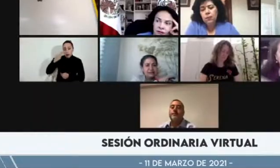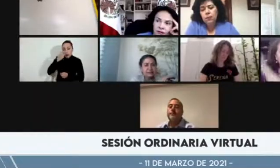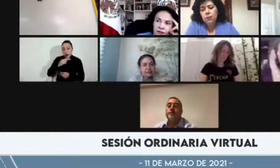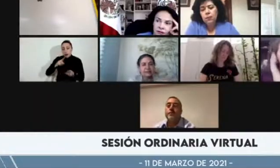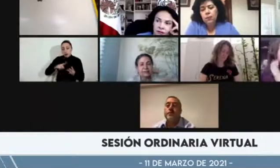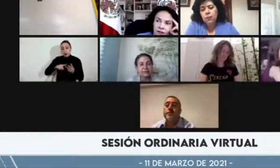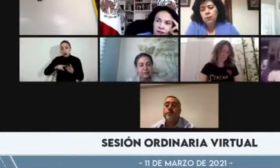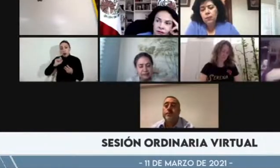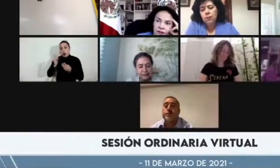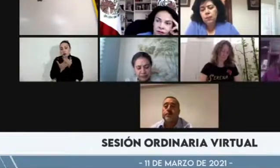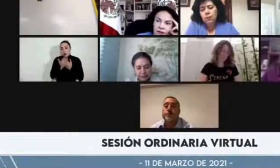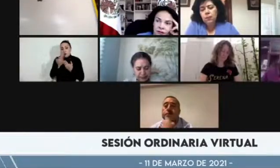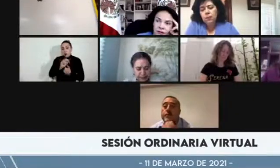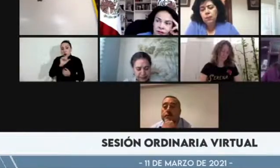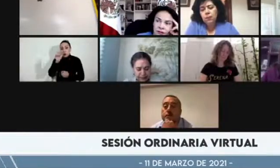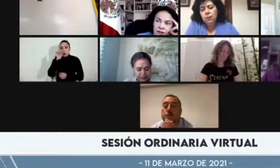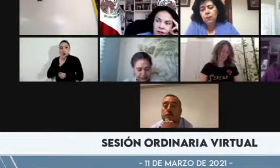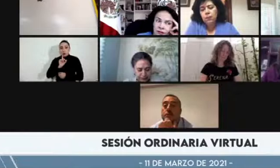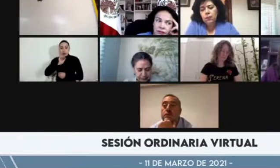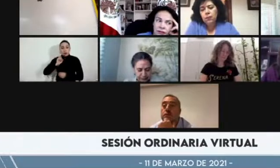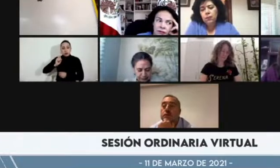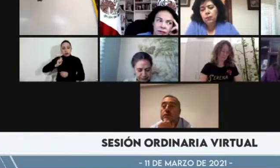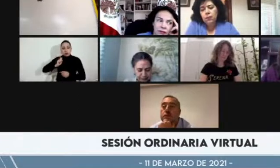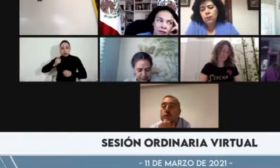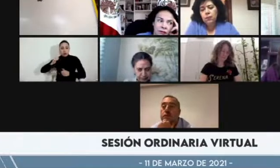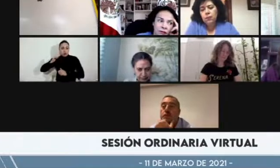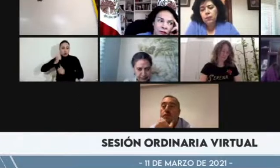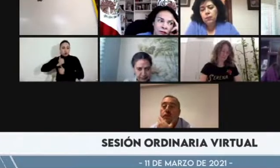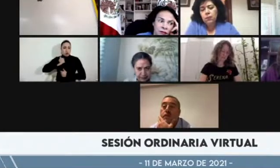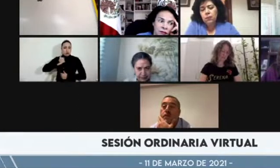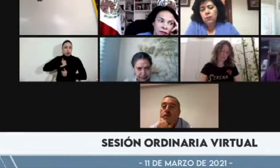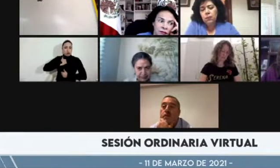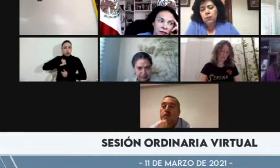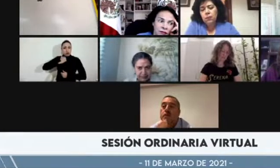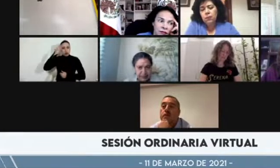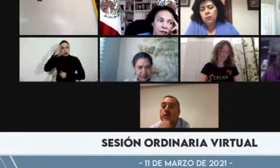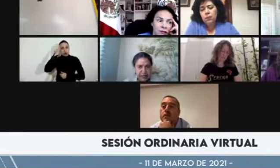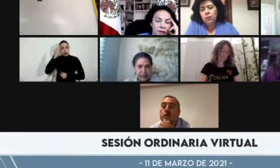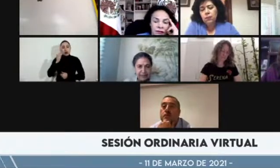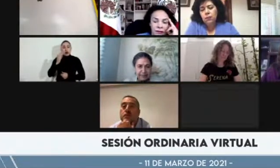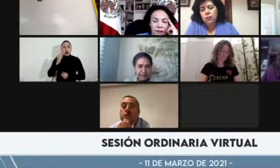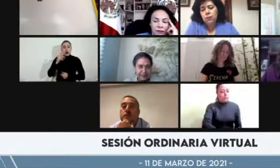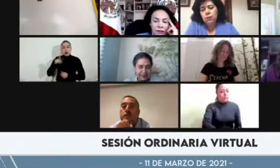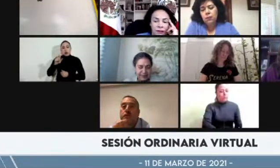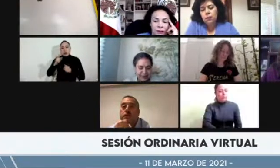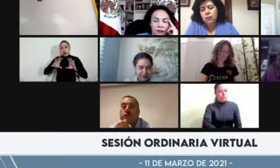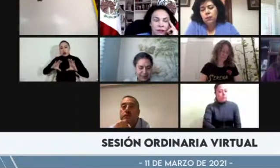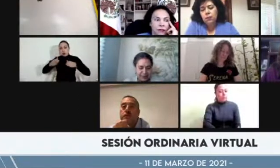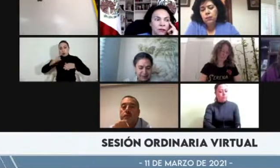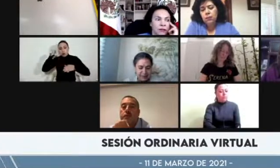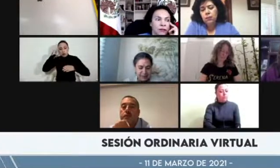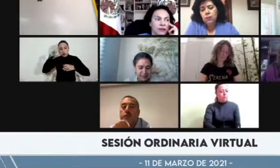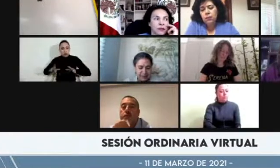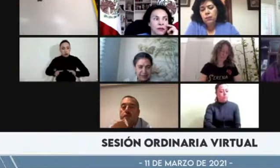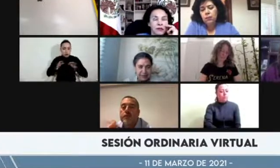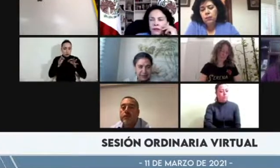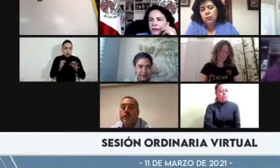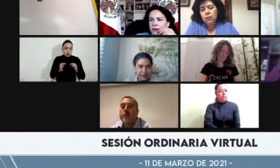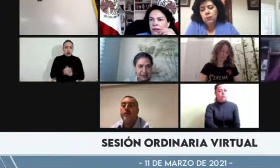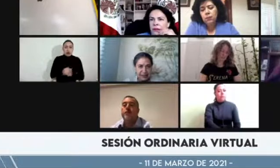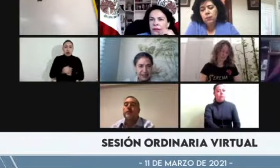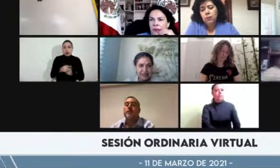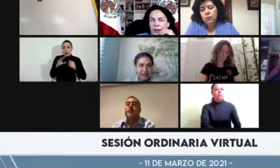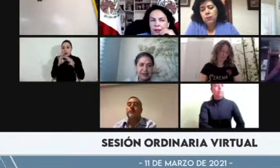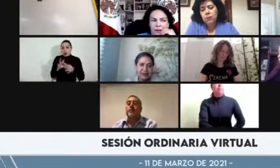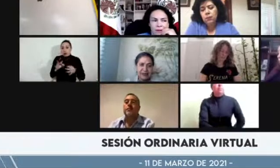la comandanta Ramona, de origen tzotzil. Hablar de ellas es reconocer que lo que hemos logrado hasta